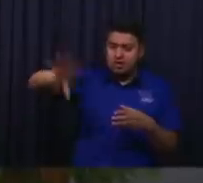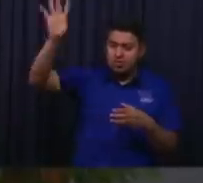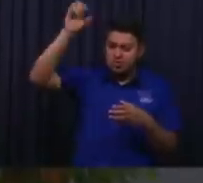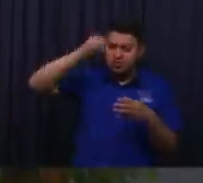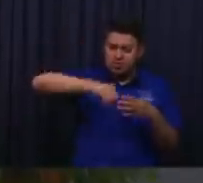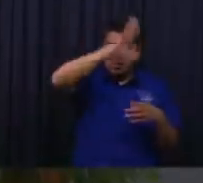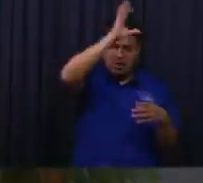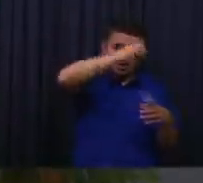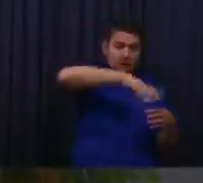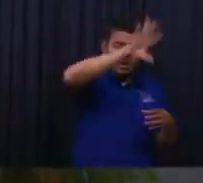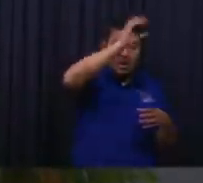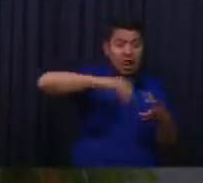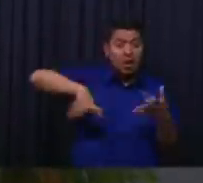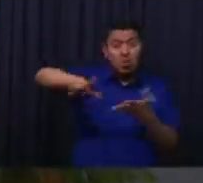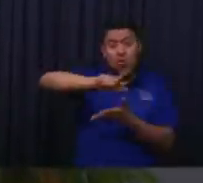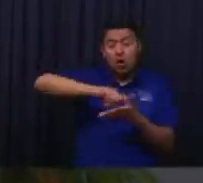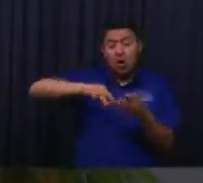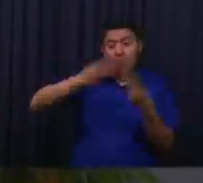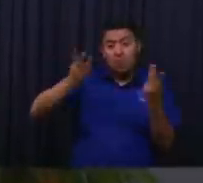ser una sangre humana.